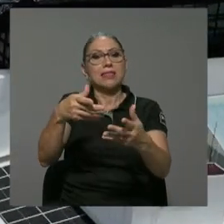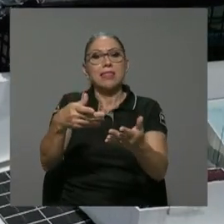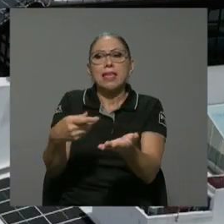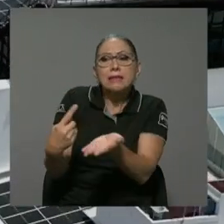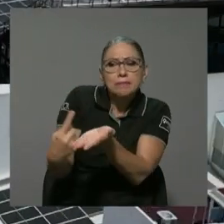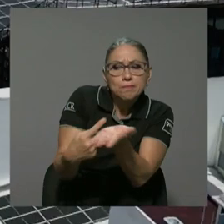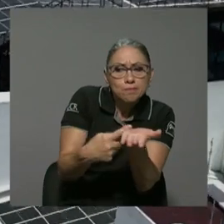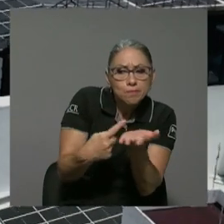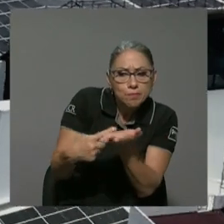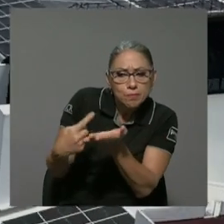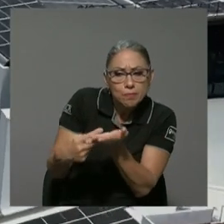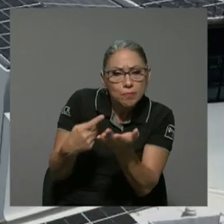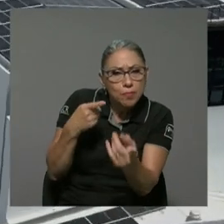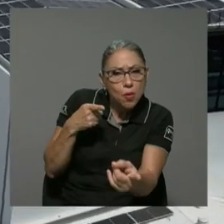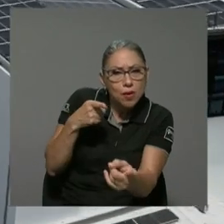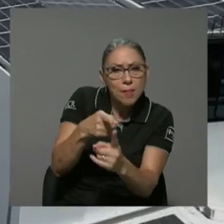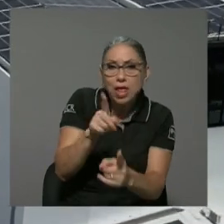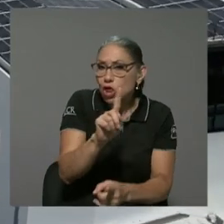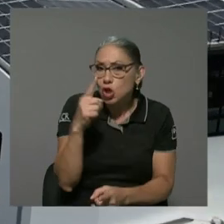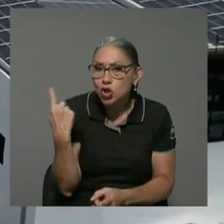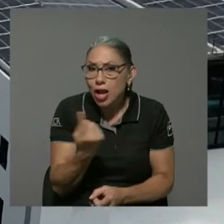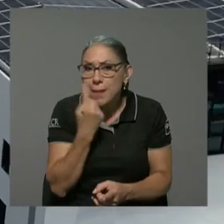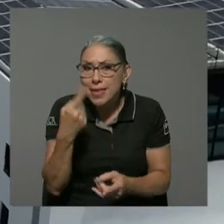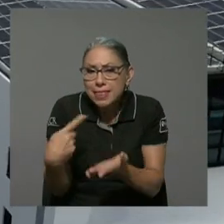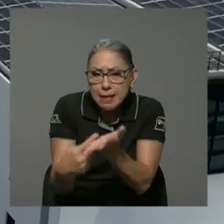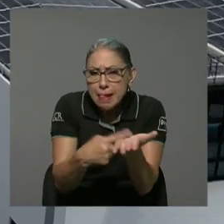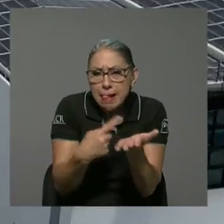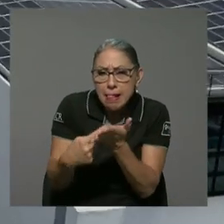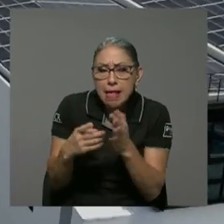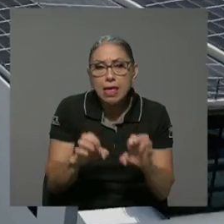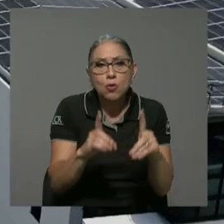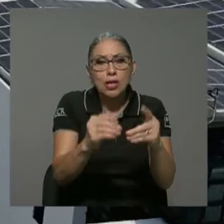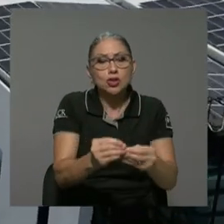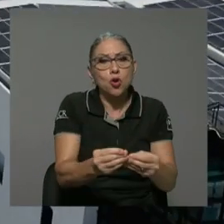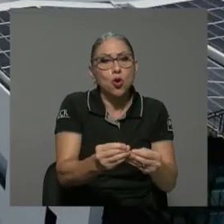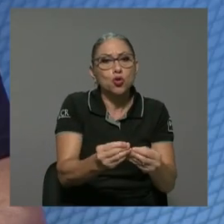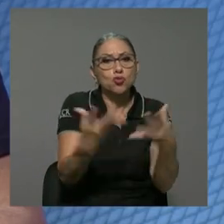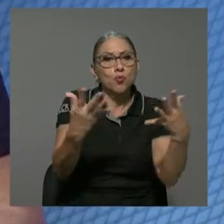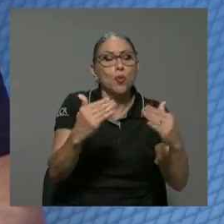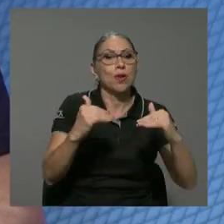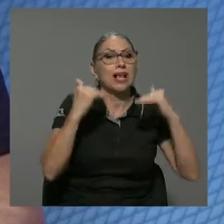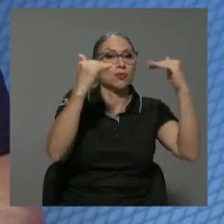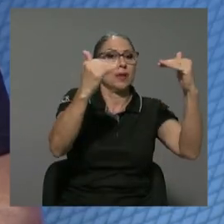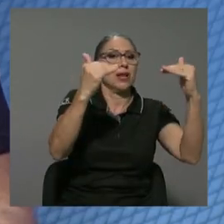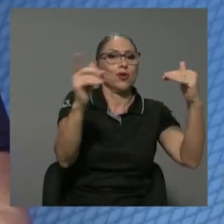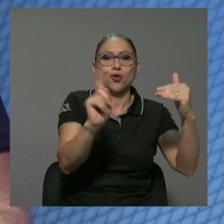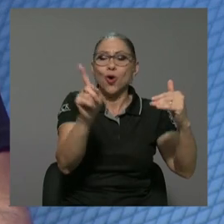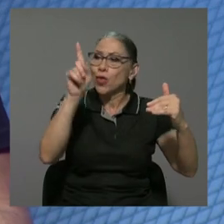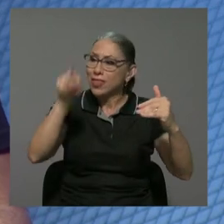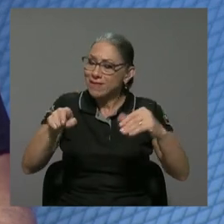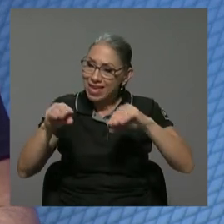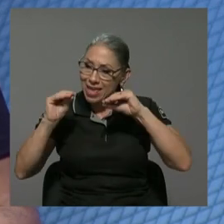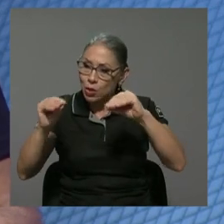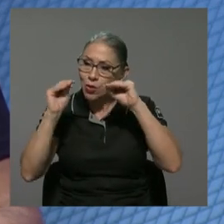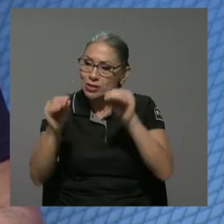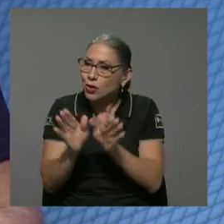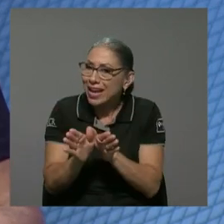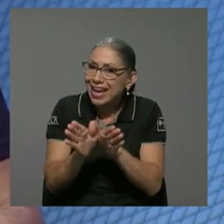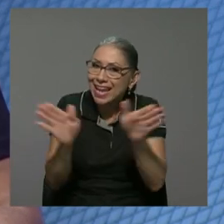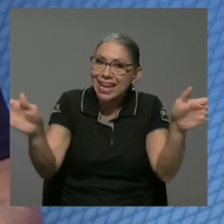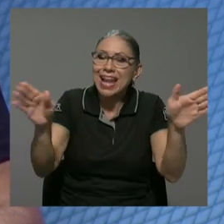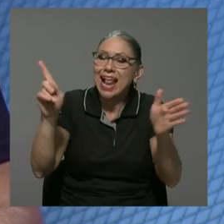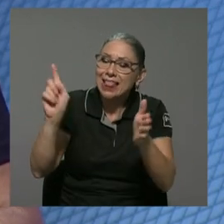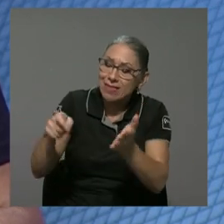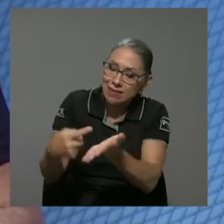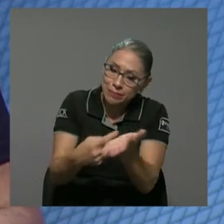no solo la educación pública superior, sino todo el sistema educativo del país. Y la situación del país, ¿no? Porque estamos en una crisis. O